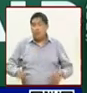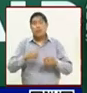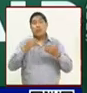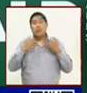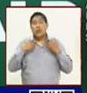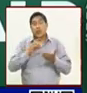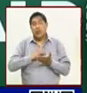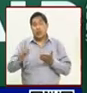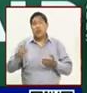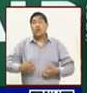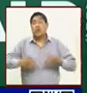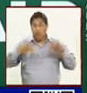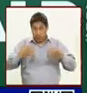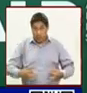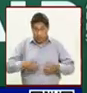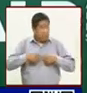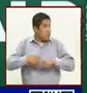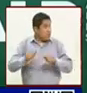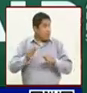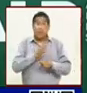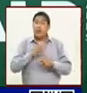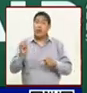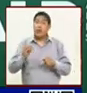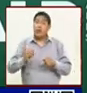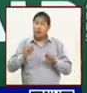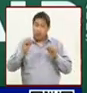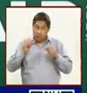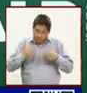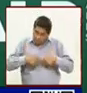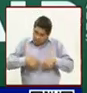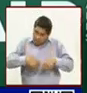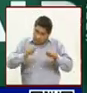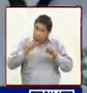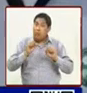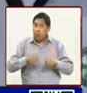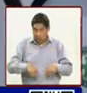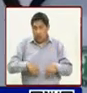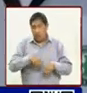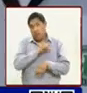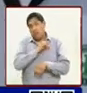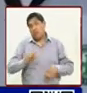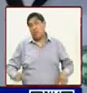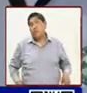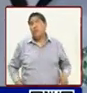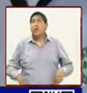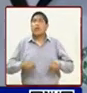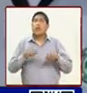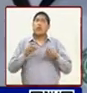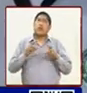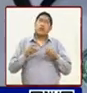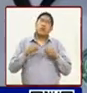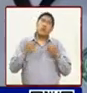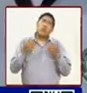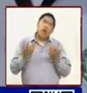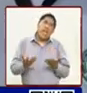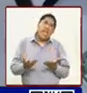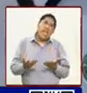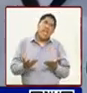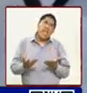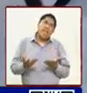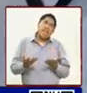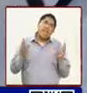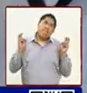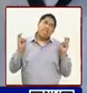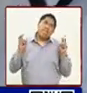derecho consolidado que debe ejercer, y es el de ser gobernador del departamento de Santa Cruz. Ausencia física como tal no existe